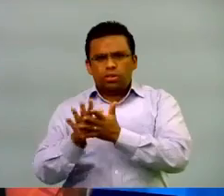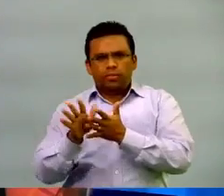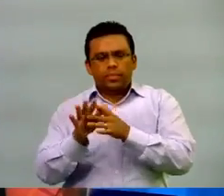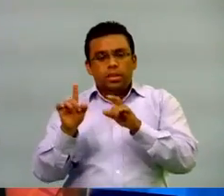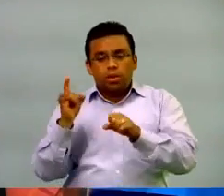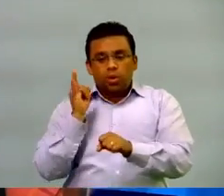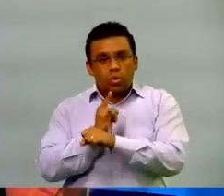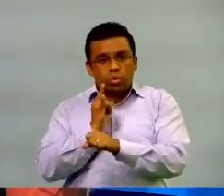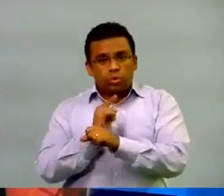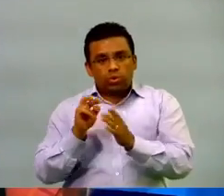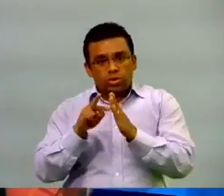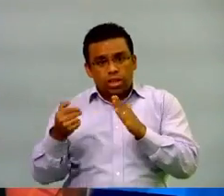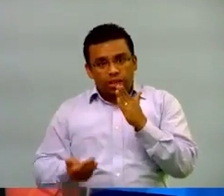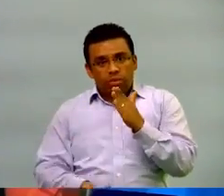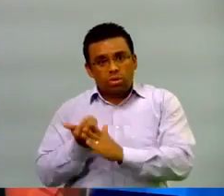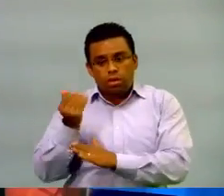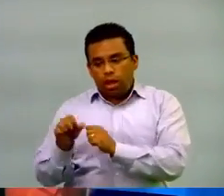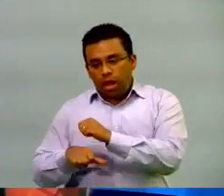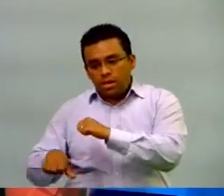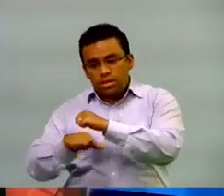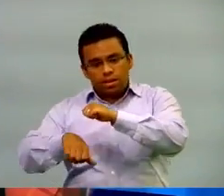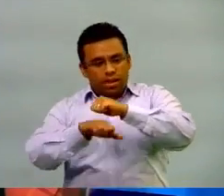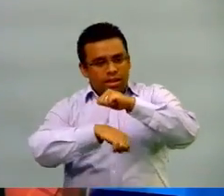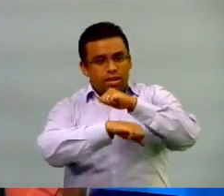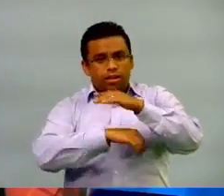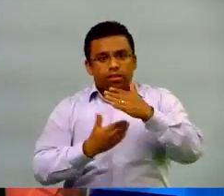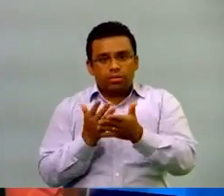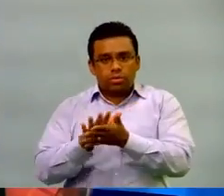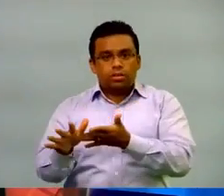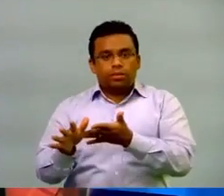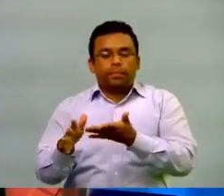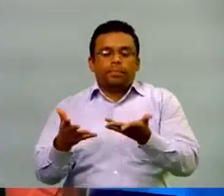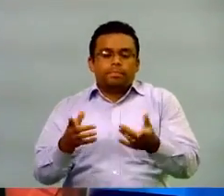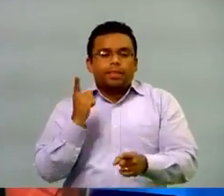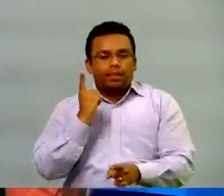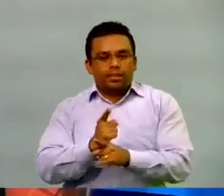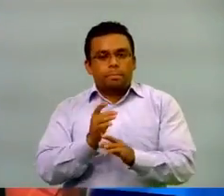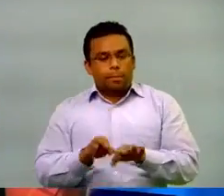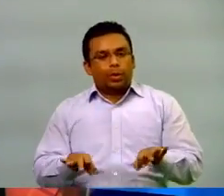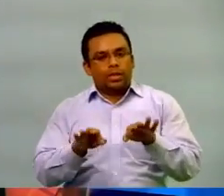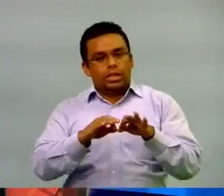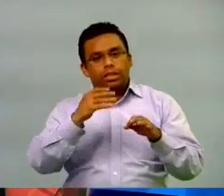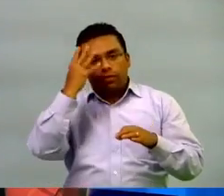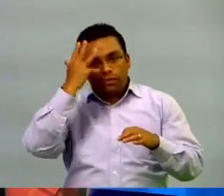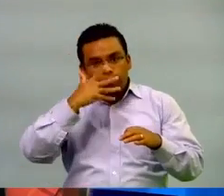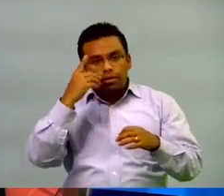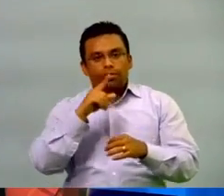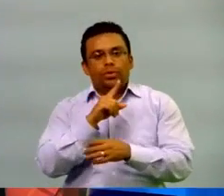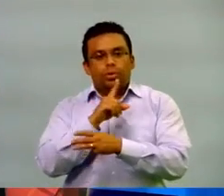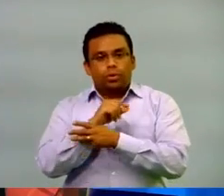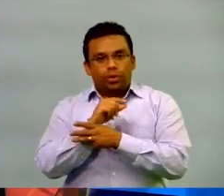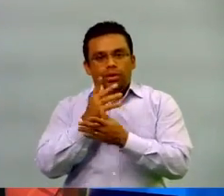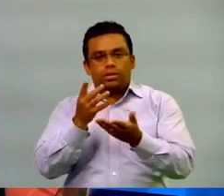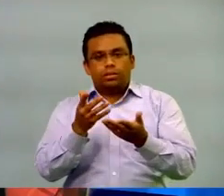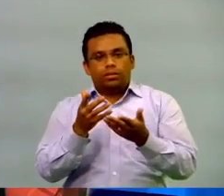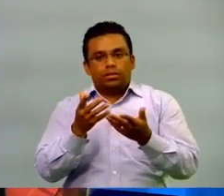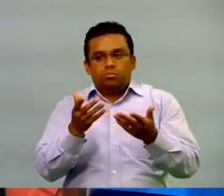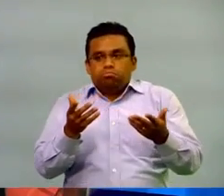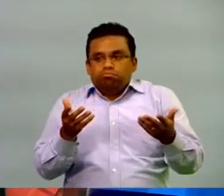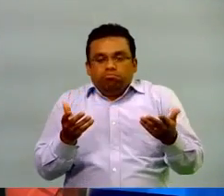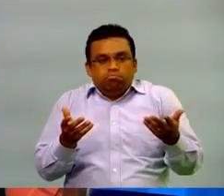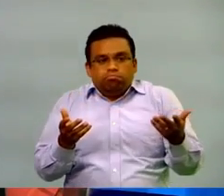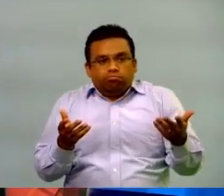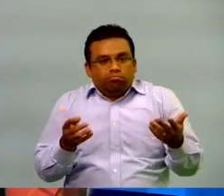tecnologías en las diferentes áreas. Y entonces redes sociales fundamentales, tener una cuenta en Facebook,